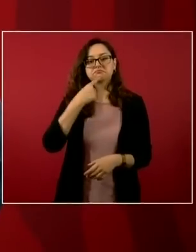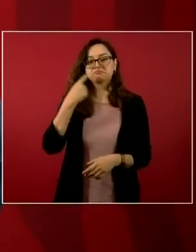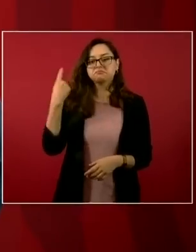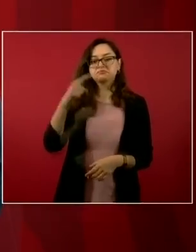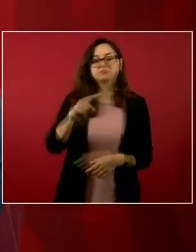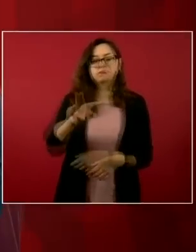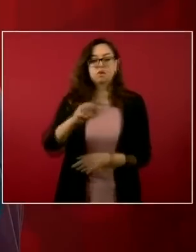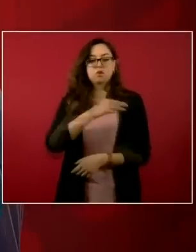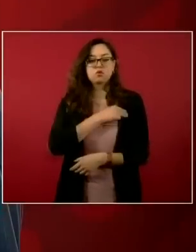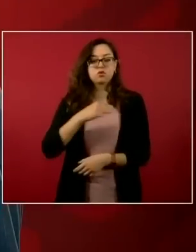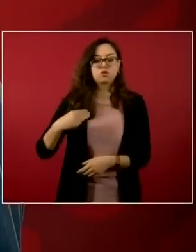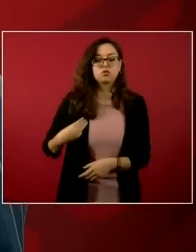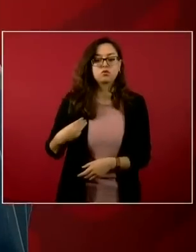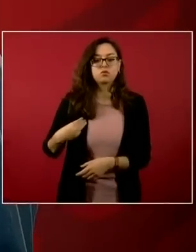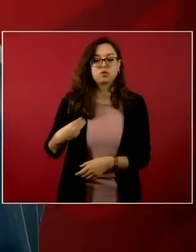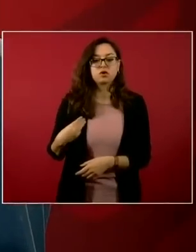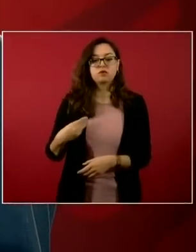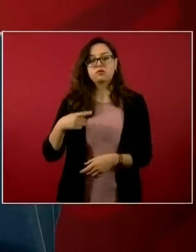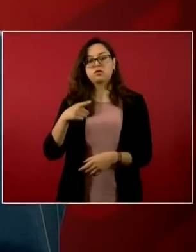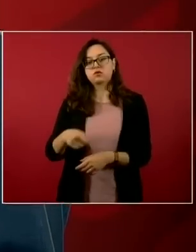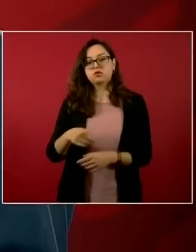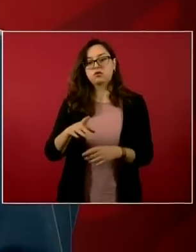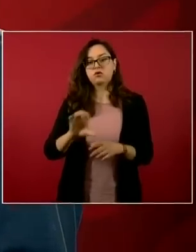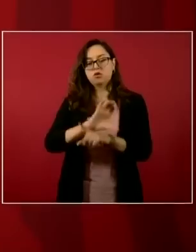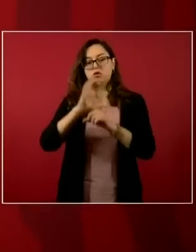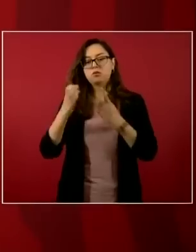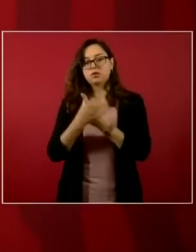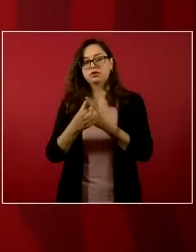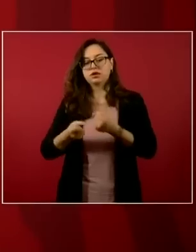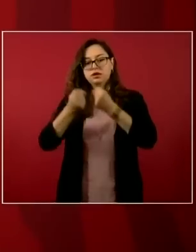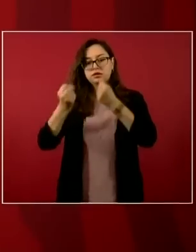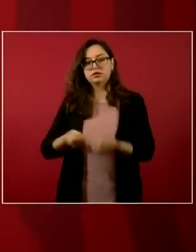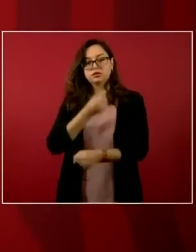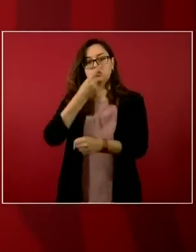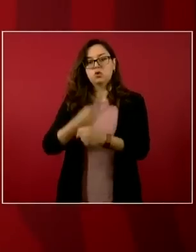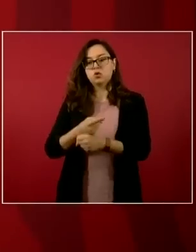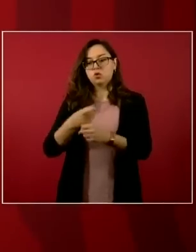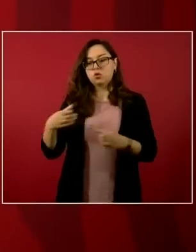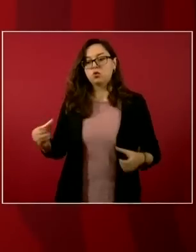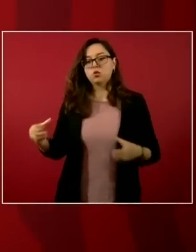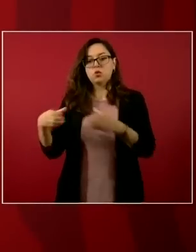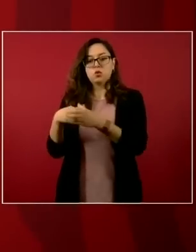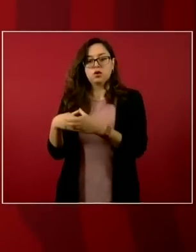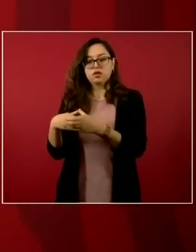la resolución. El Consejo de Seguridad de la ONU tienen